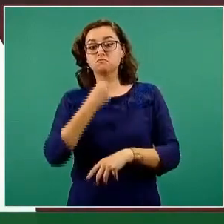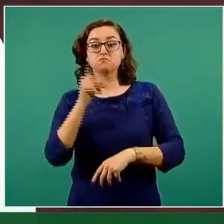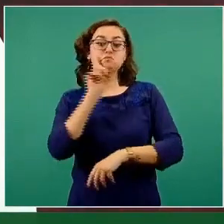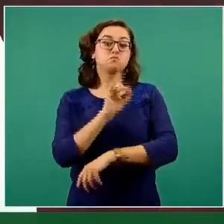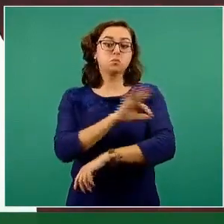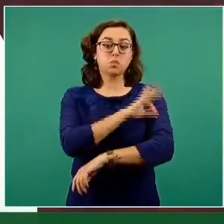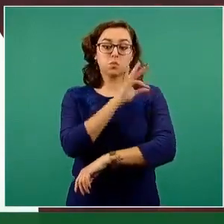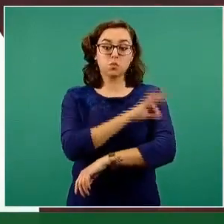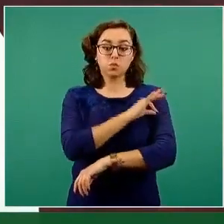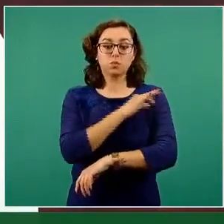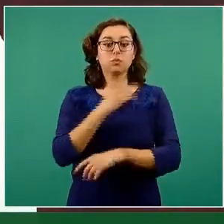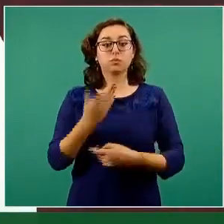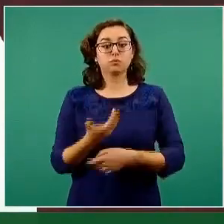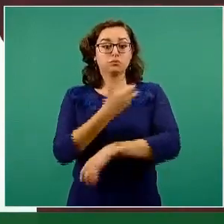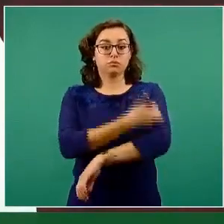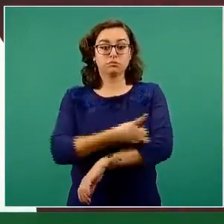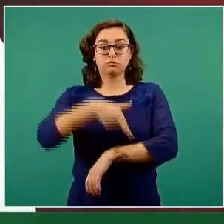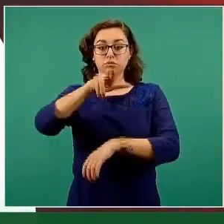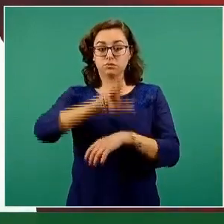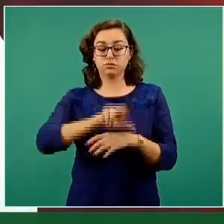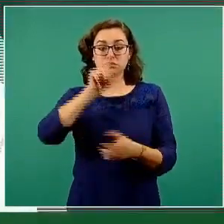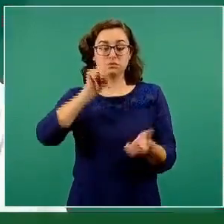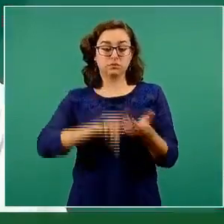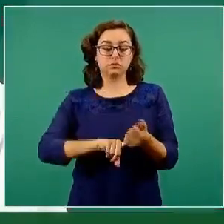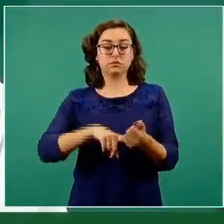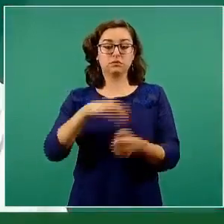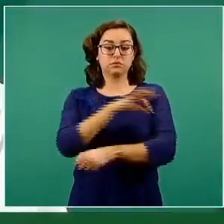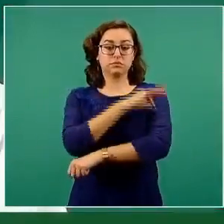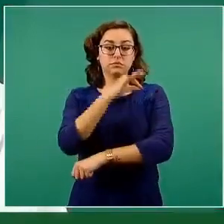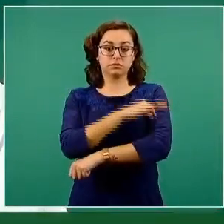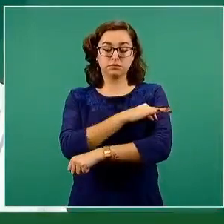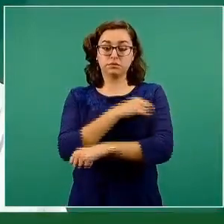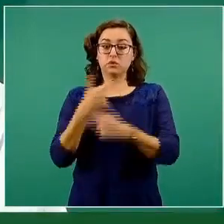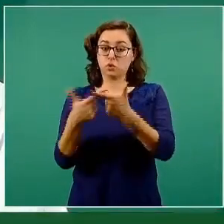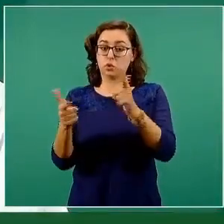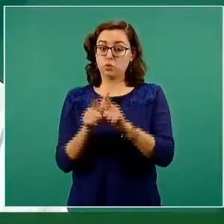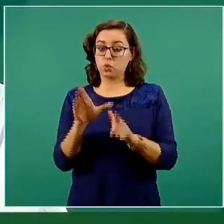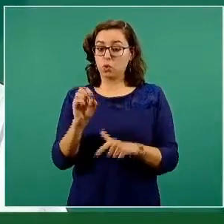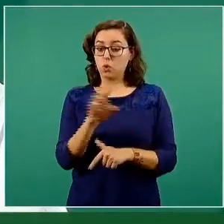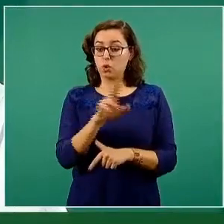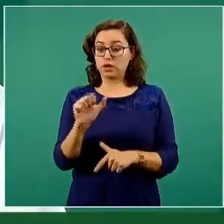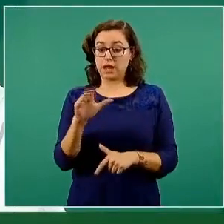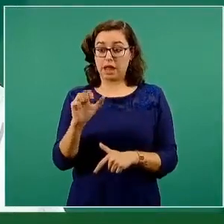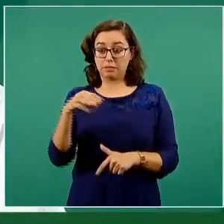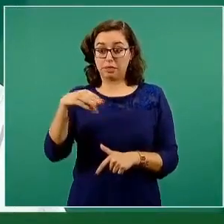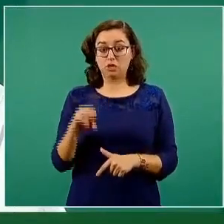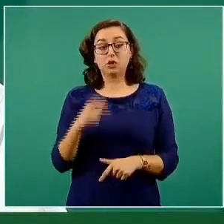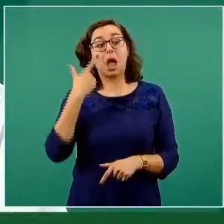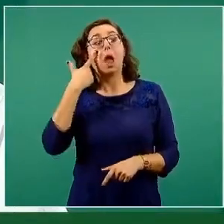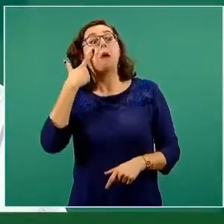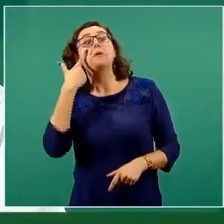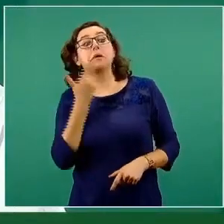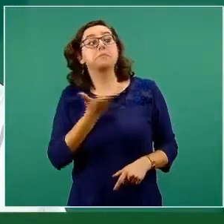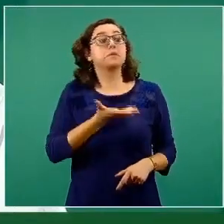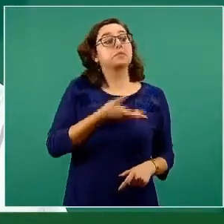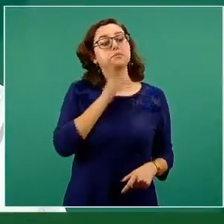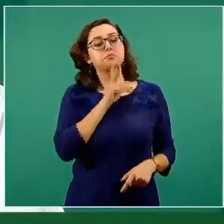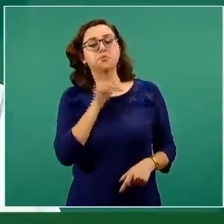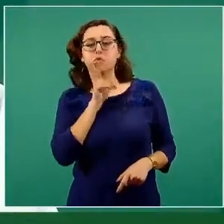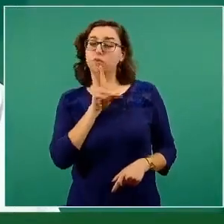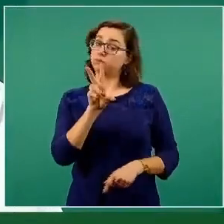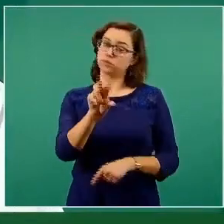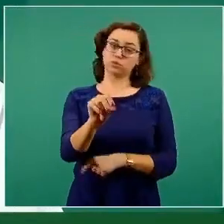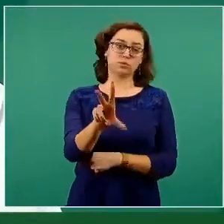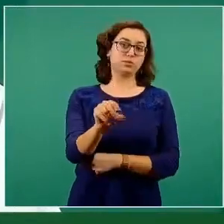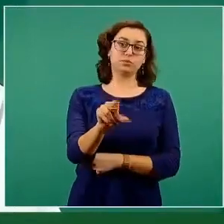y coordinadoras de los centros de vacunación del operativo Correcaminos, por favor absténganse de pedir